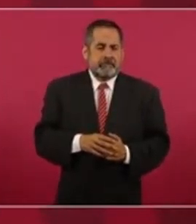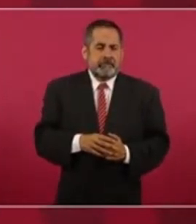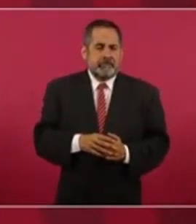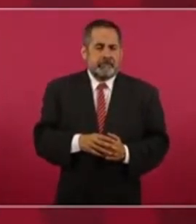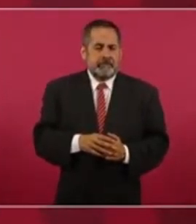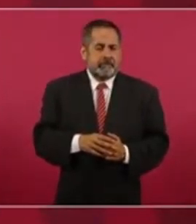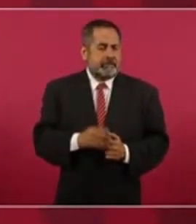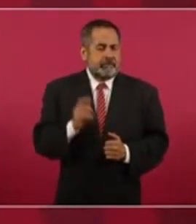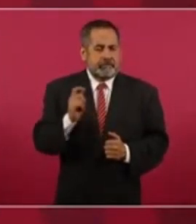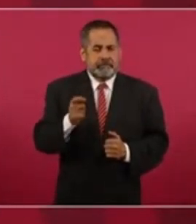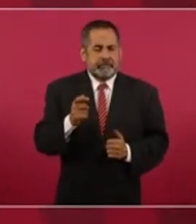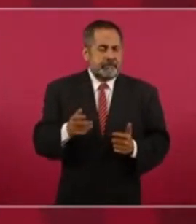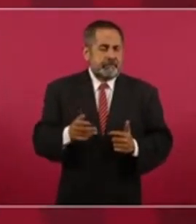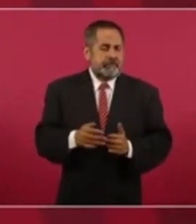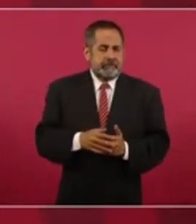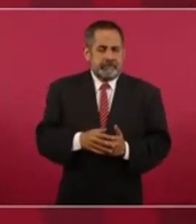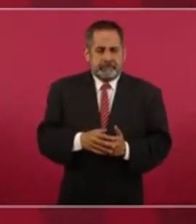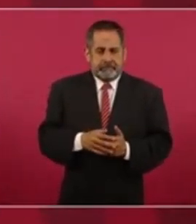sobre